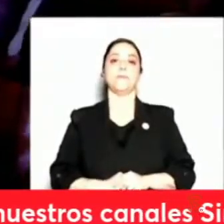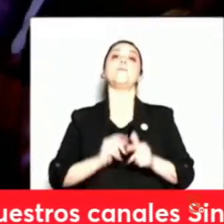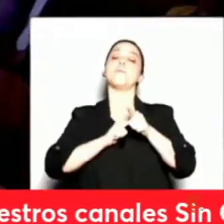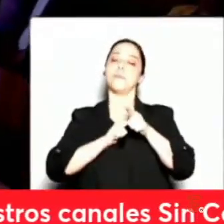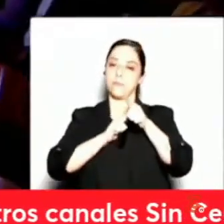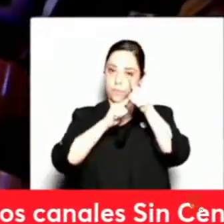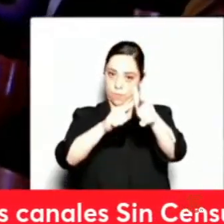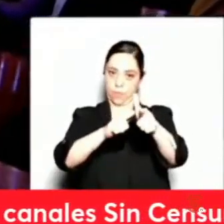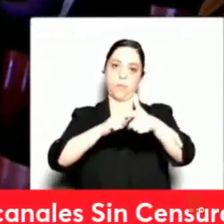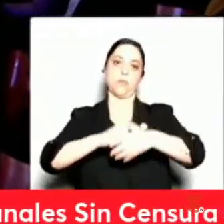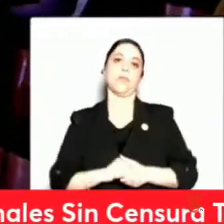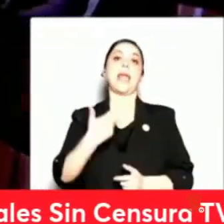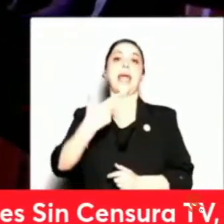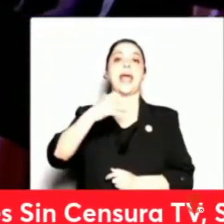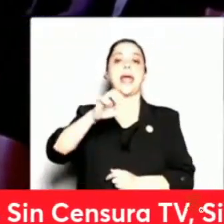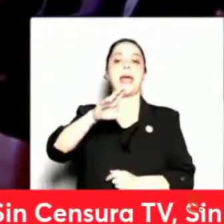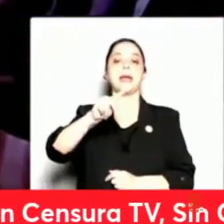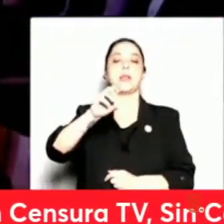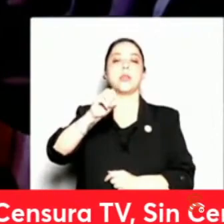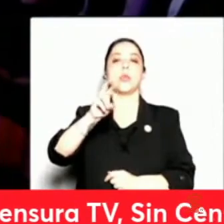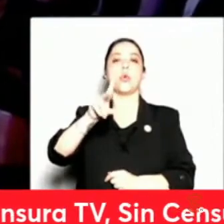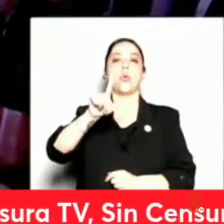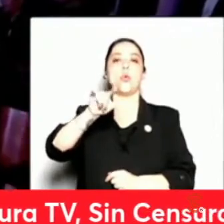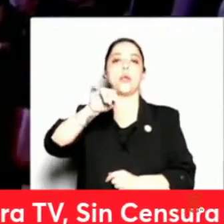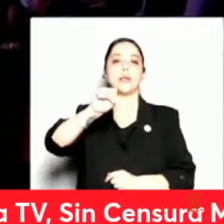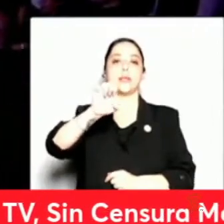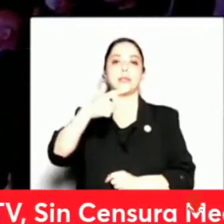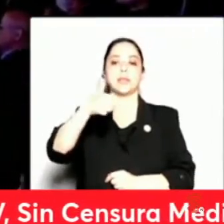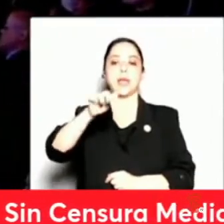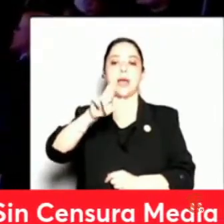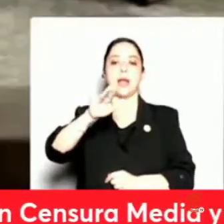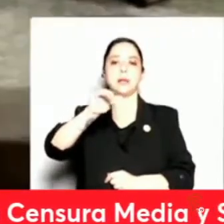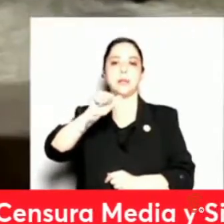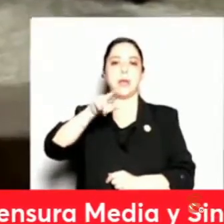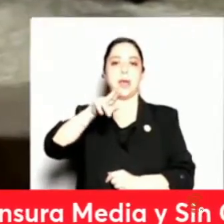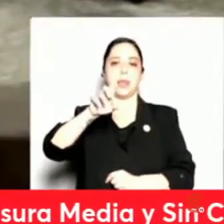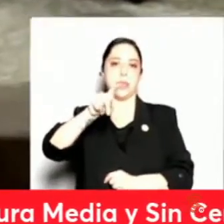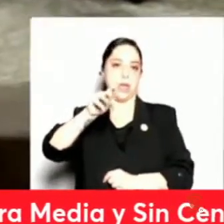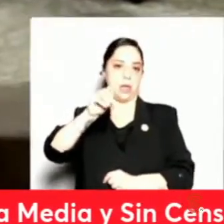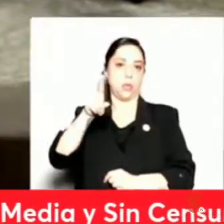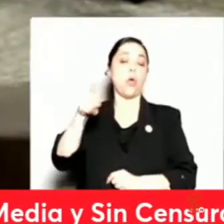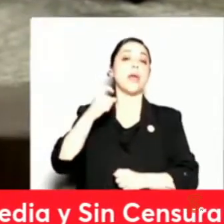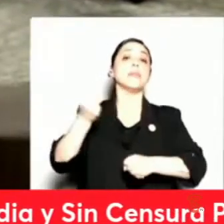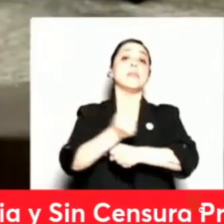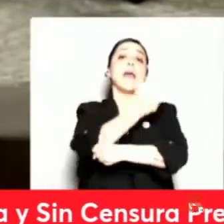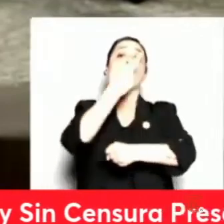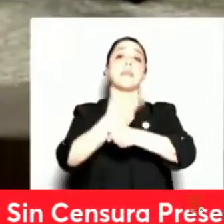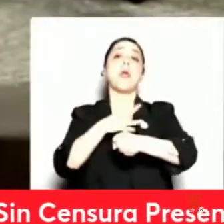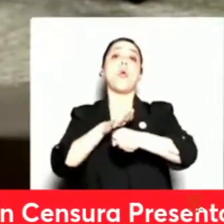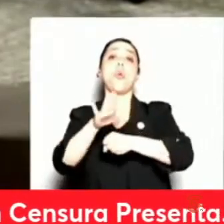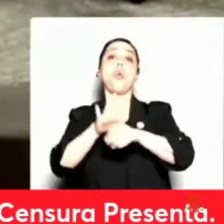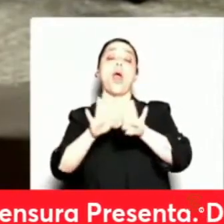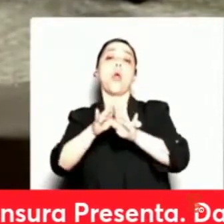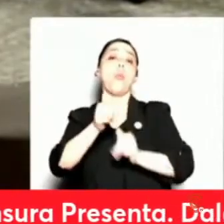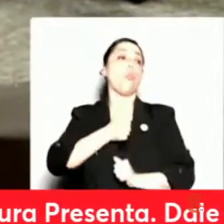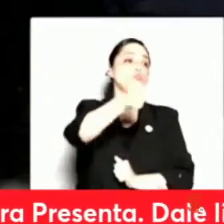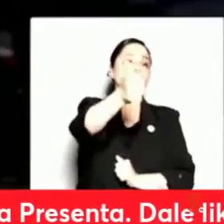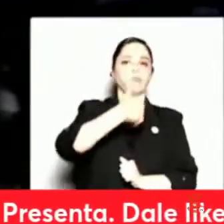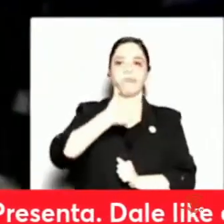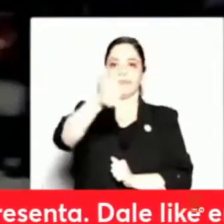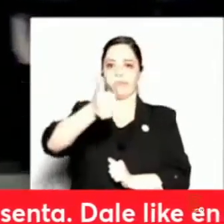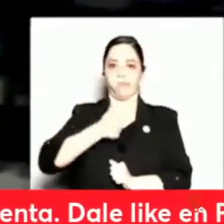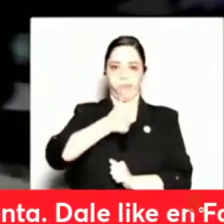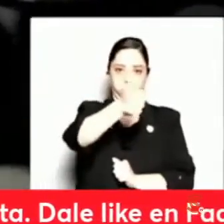Continuamos con Héctor Ulises García Nieto. Él será secretario de Movilidad.